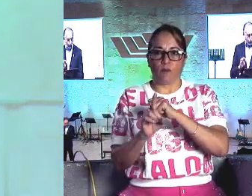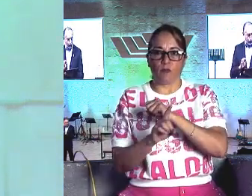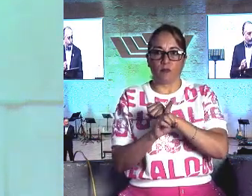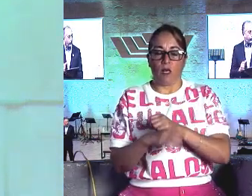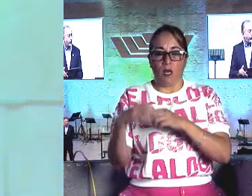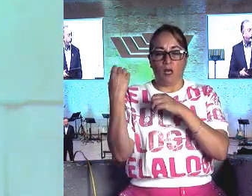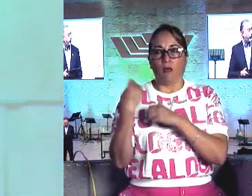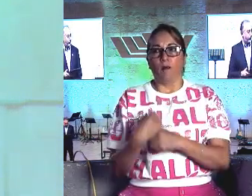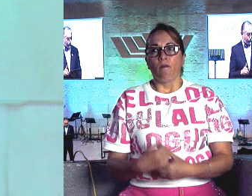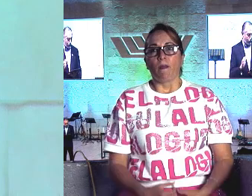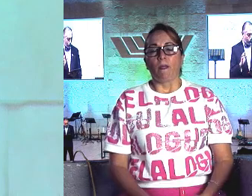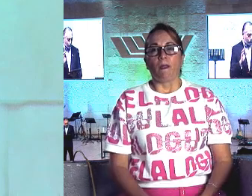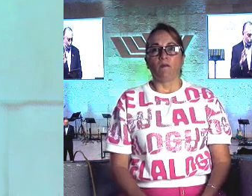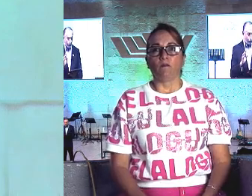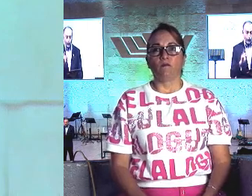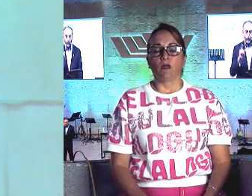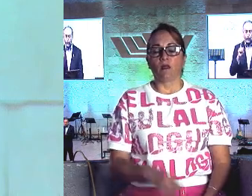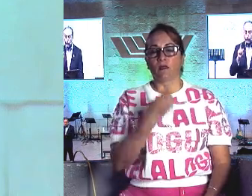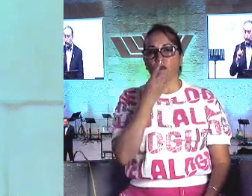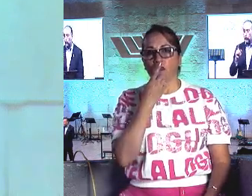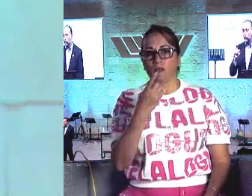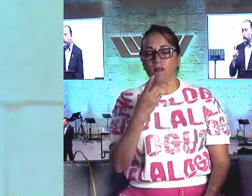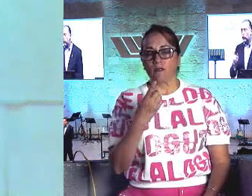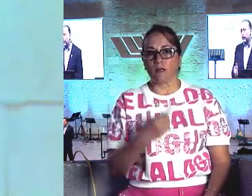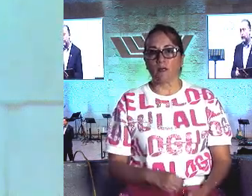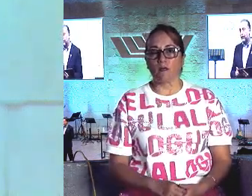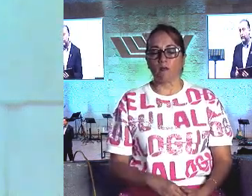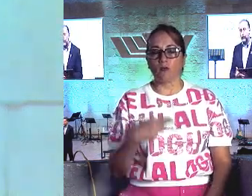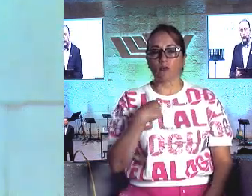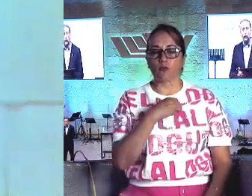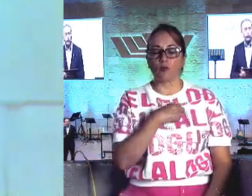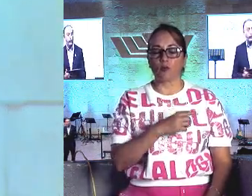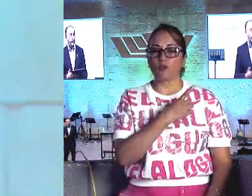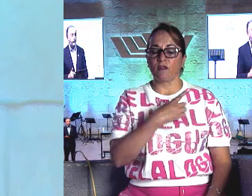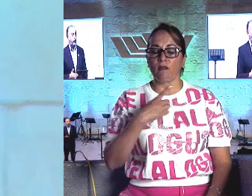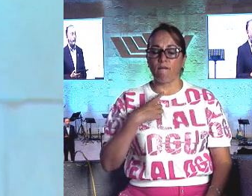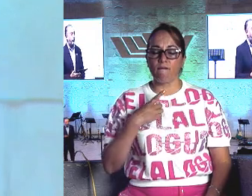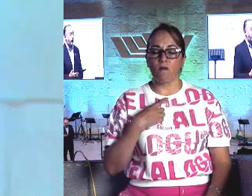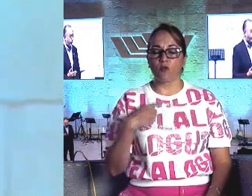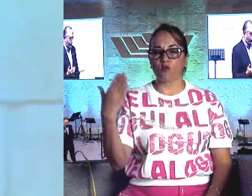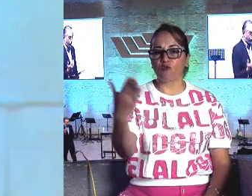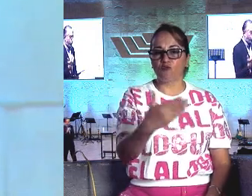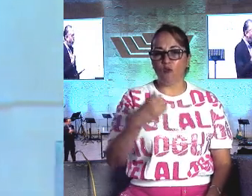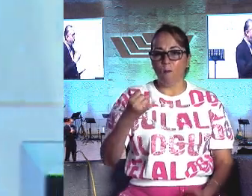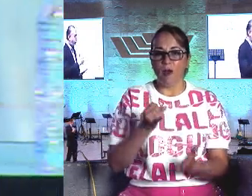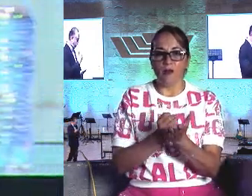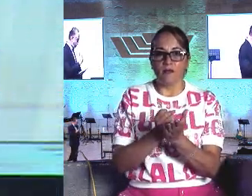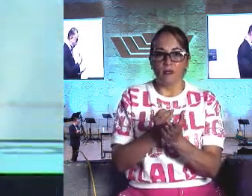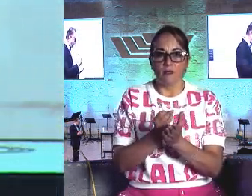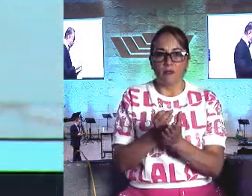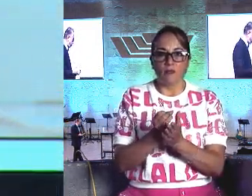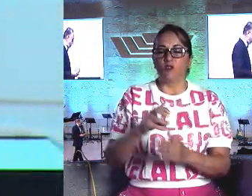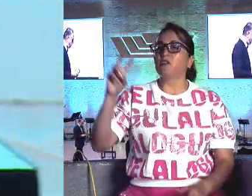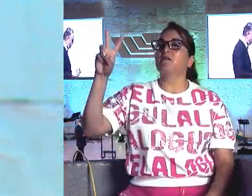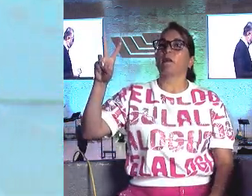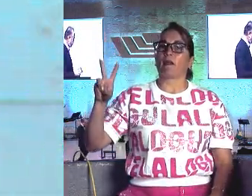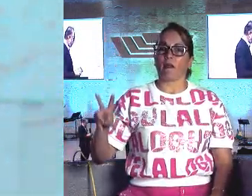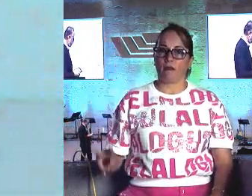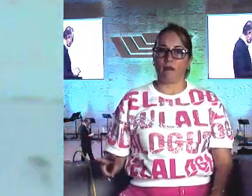poder más grande se desata cuando tú tomas decisiones correctas. Y cuando tomas decisiones incorrectas, solito te metes en